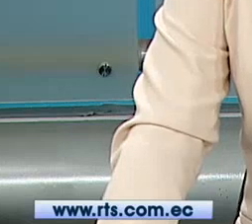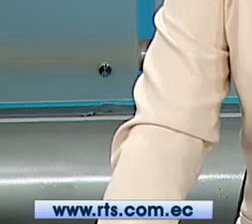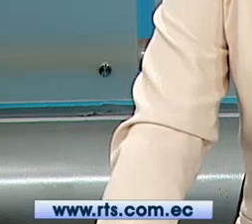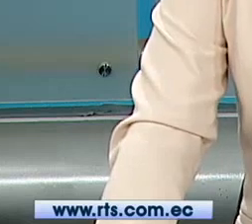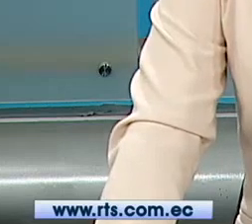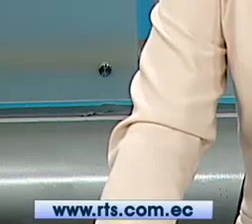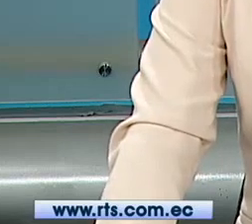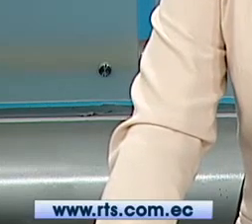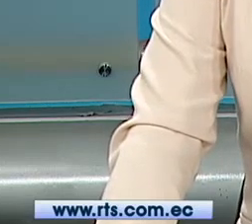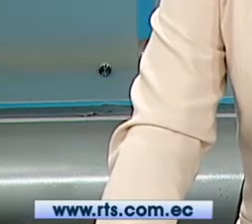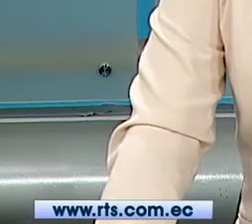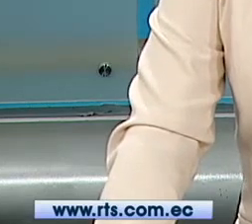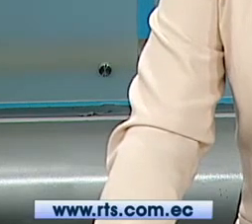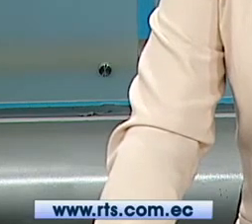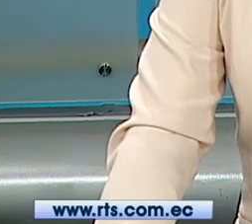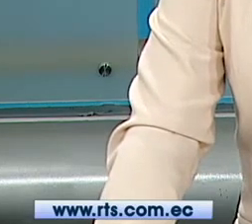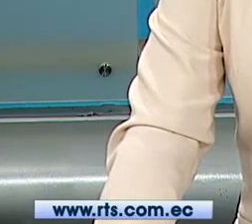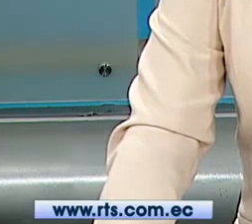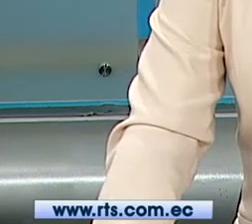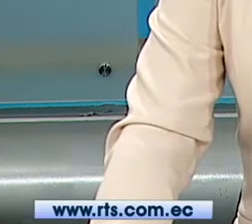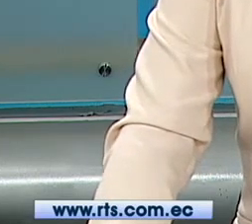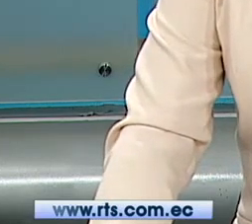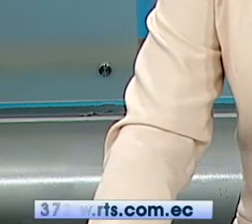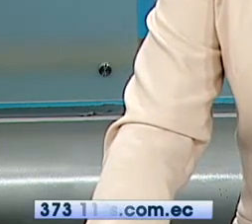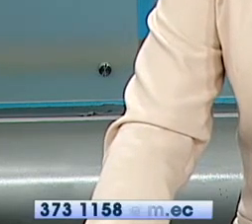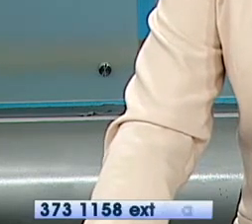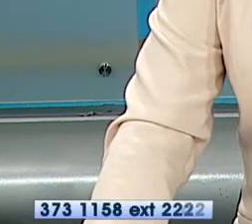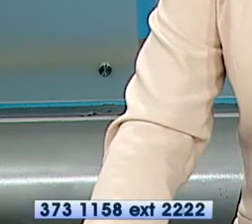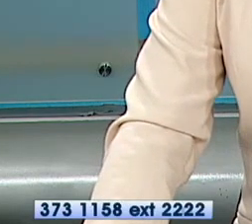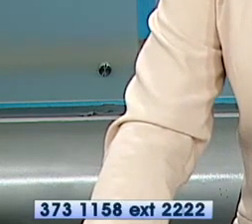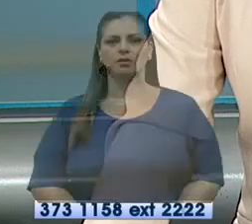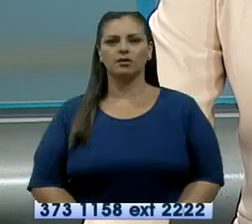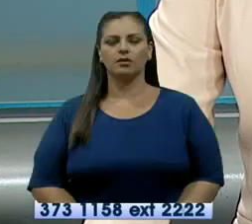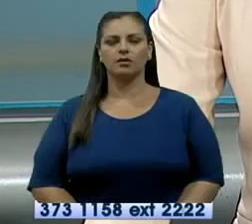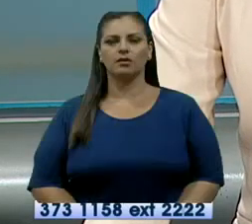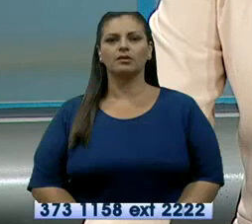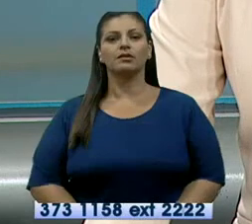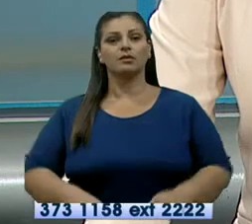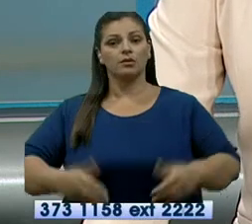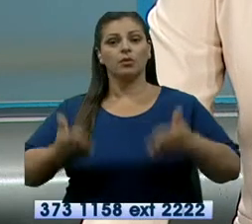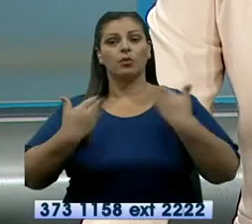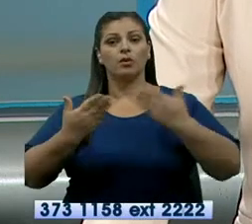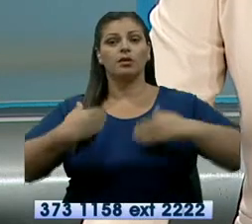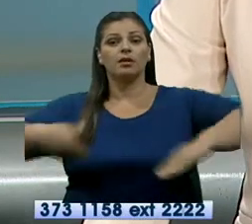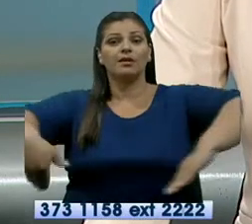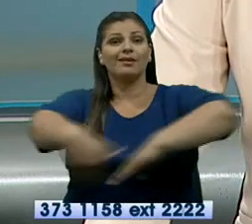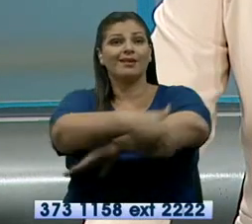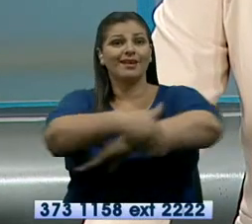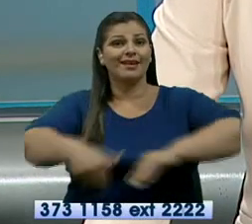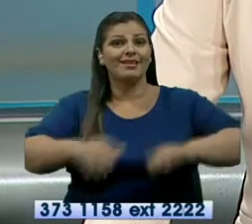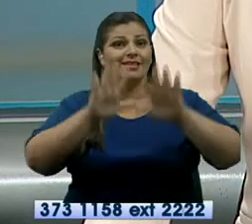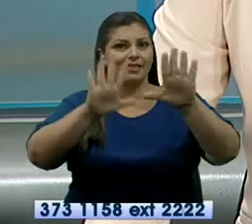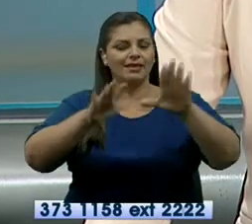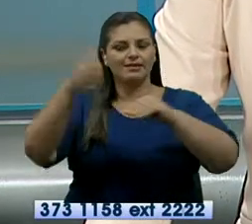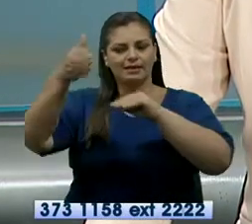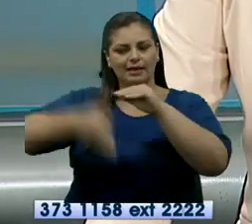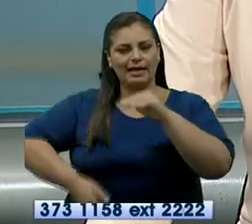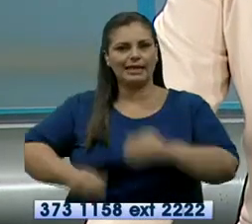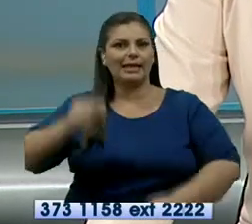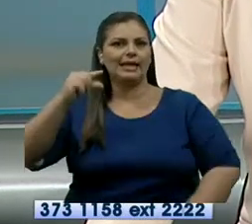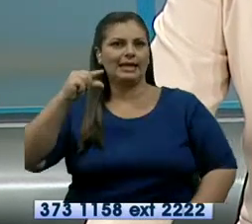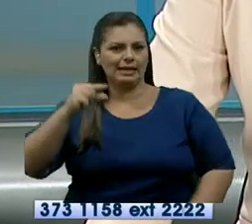13. Miembros de la Armada del Ecuador decomisaron 22 motores fuera de borda. El operativo se realizó en la décima y